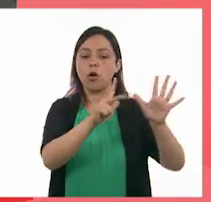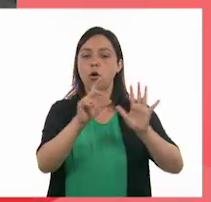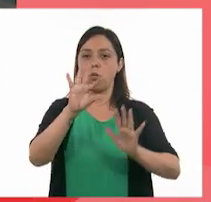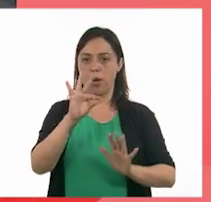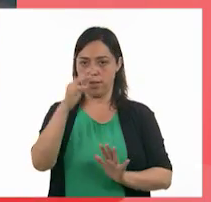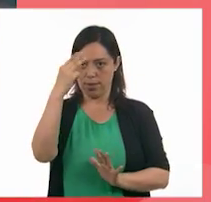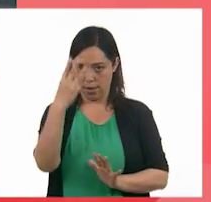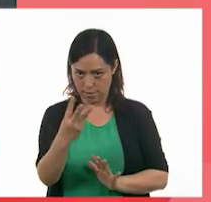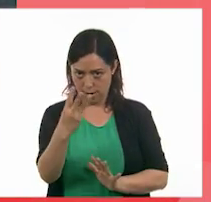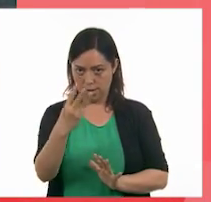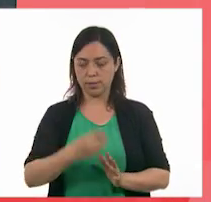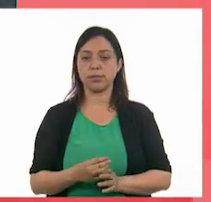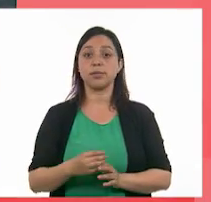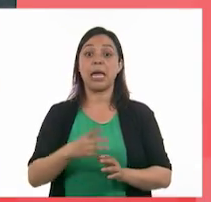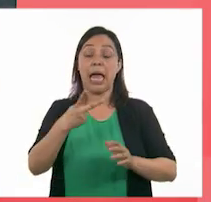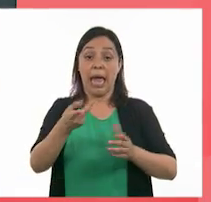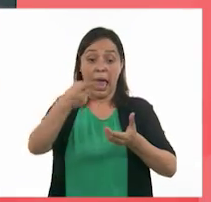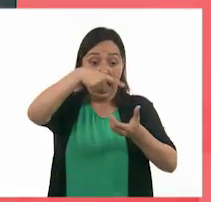1.864.843, del cual el